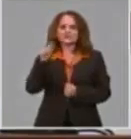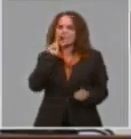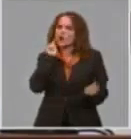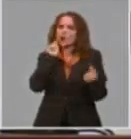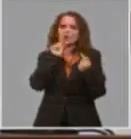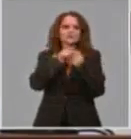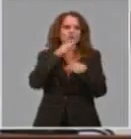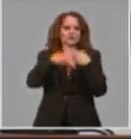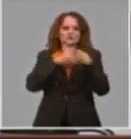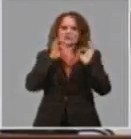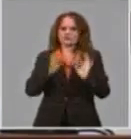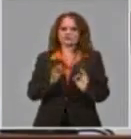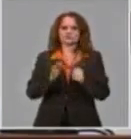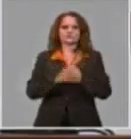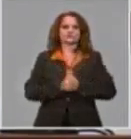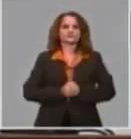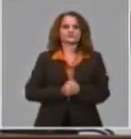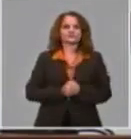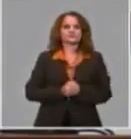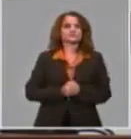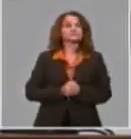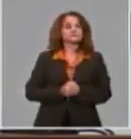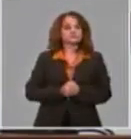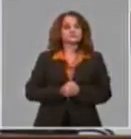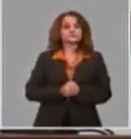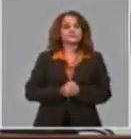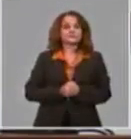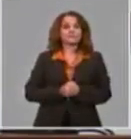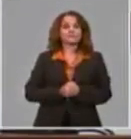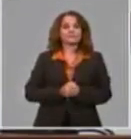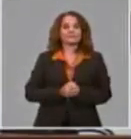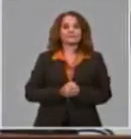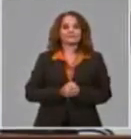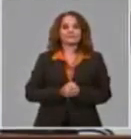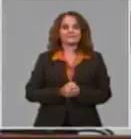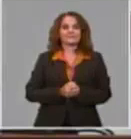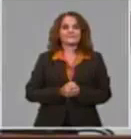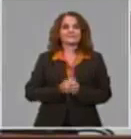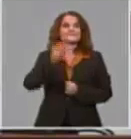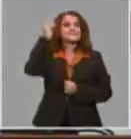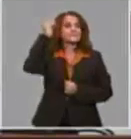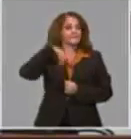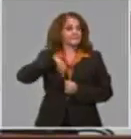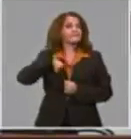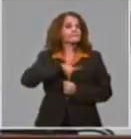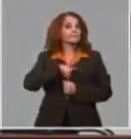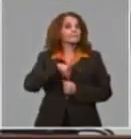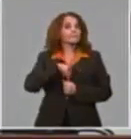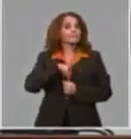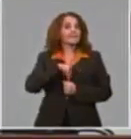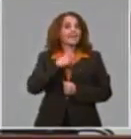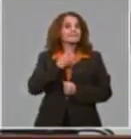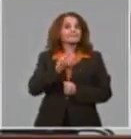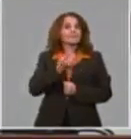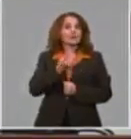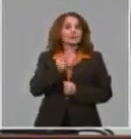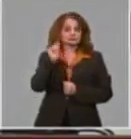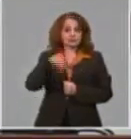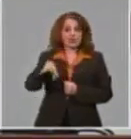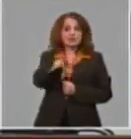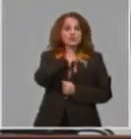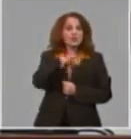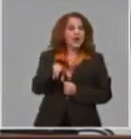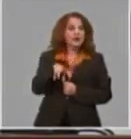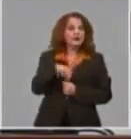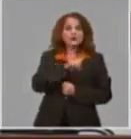hacemos estas cosas. Y por supuesto, donde no se asuma, donde se enfrente y se respete la